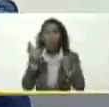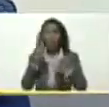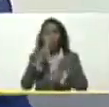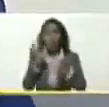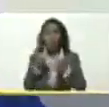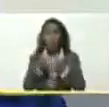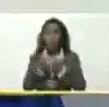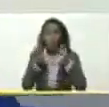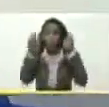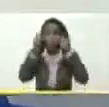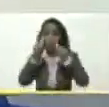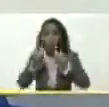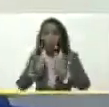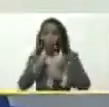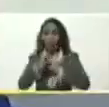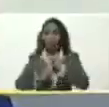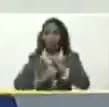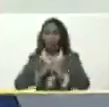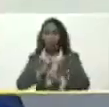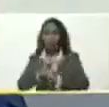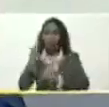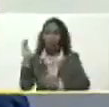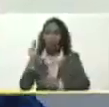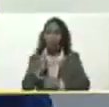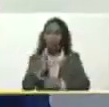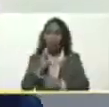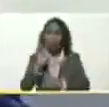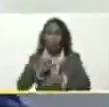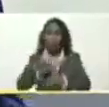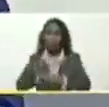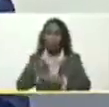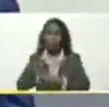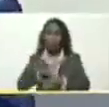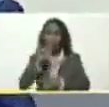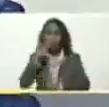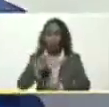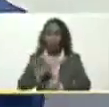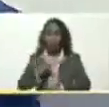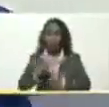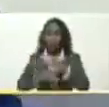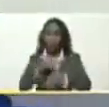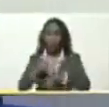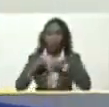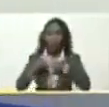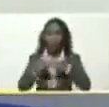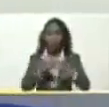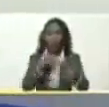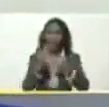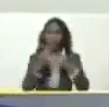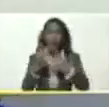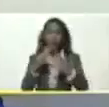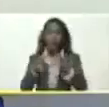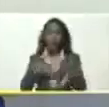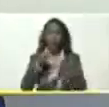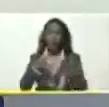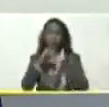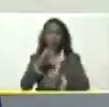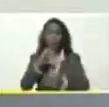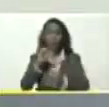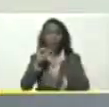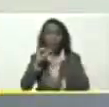artistas internacionales que han venido a propósito de la Bienal del Sur, que se desarrolla en paralelo a la Feria Internacional del Libro de